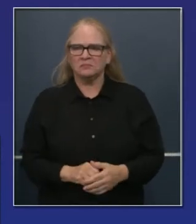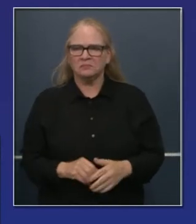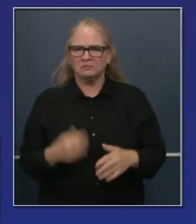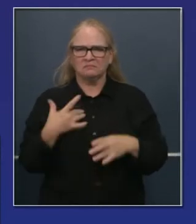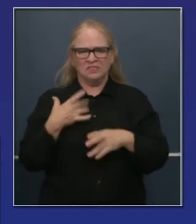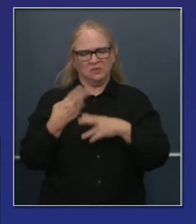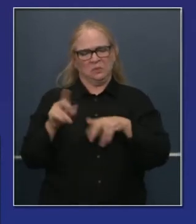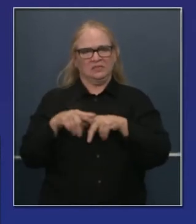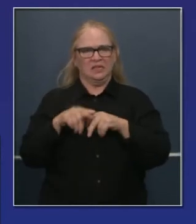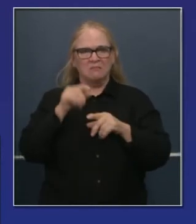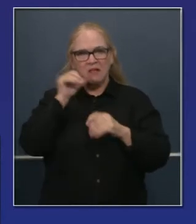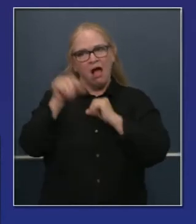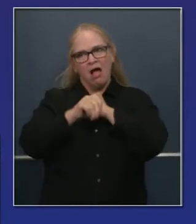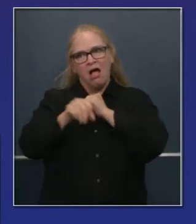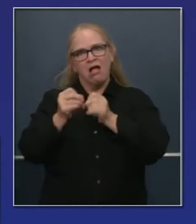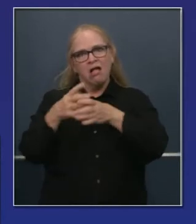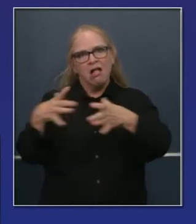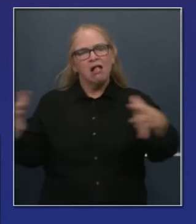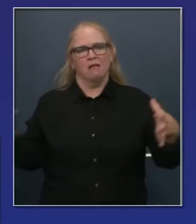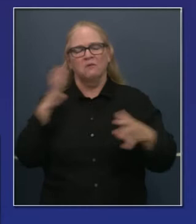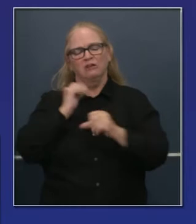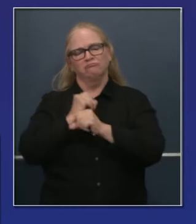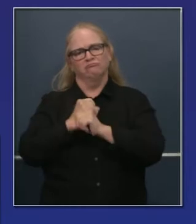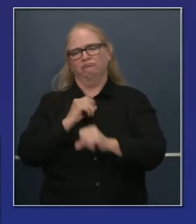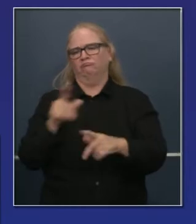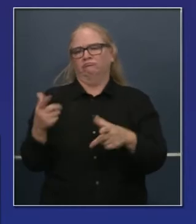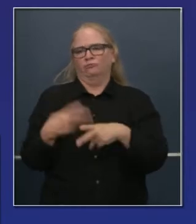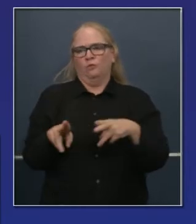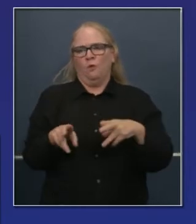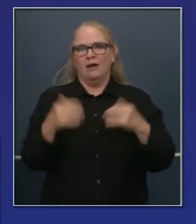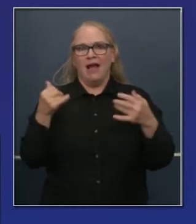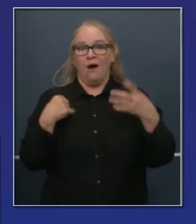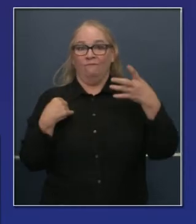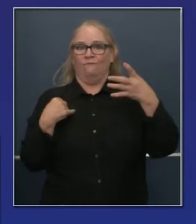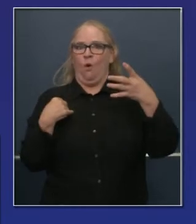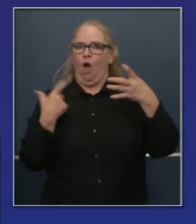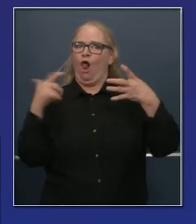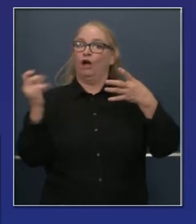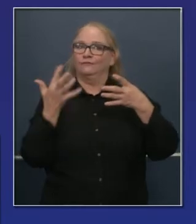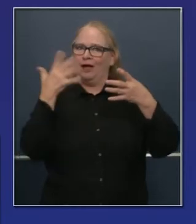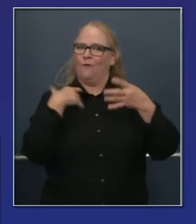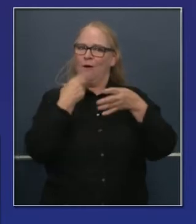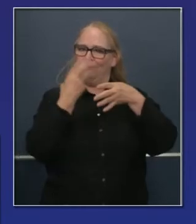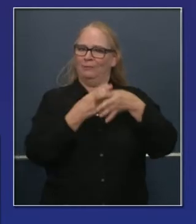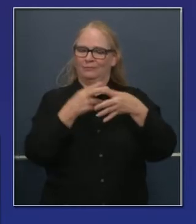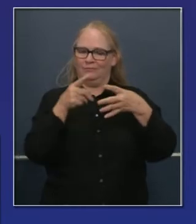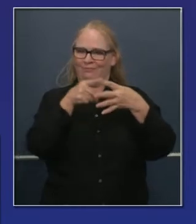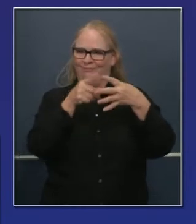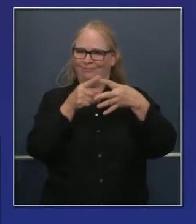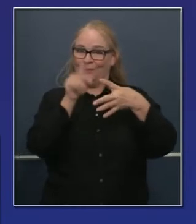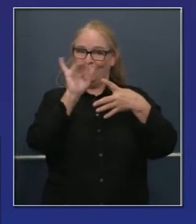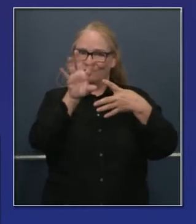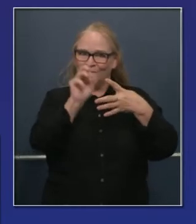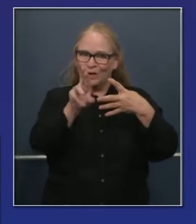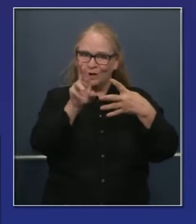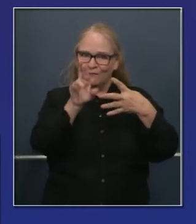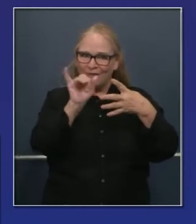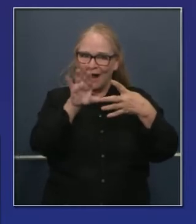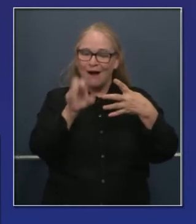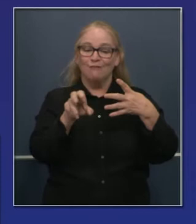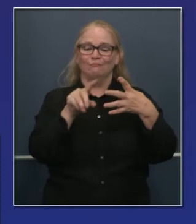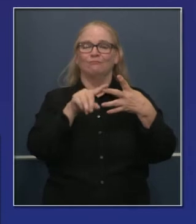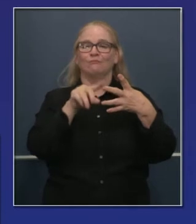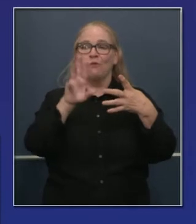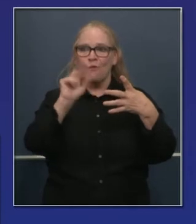esperamos que pronto pero si hay otros cuatro incendios más serios el incendio river